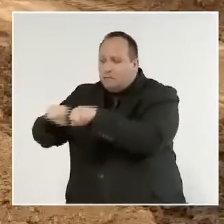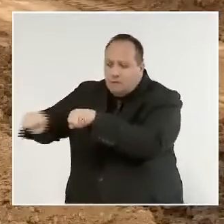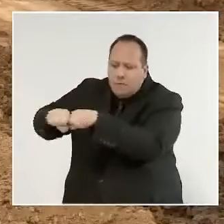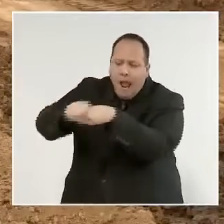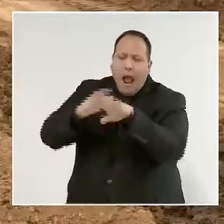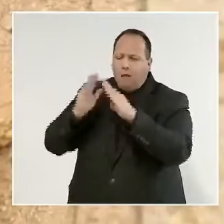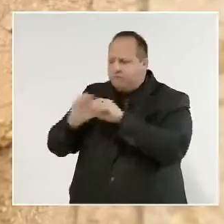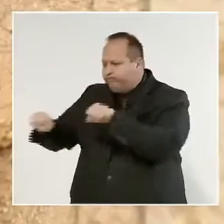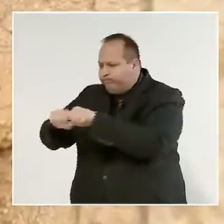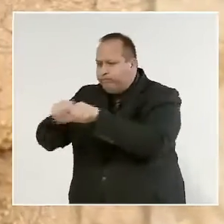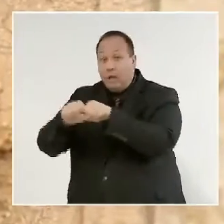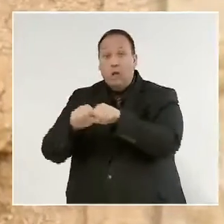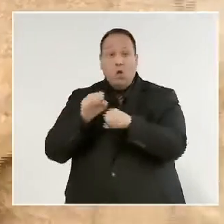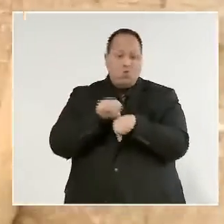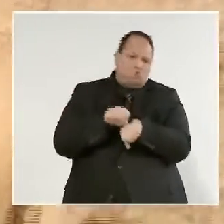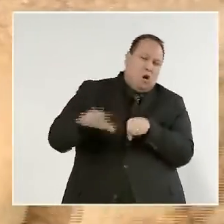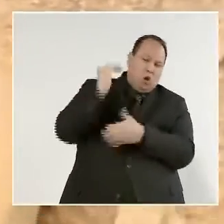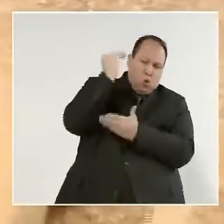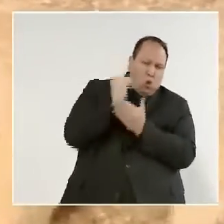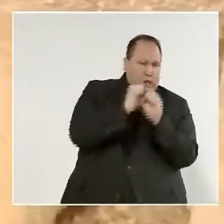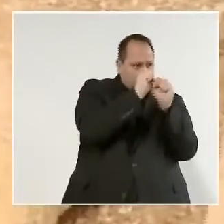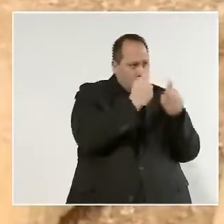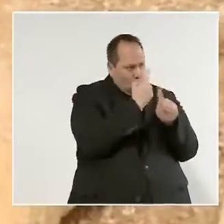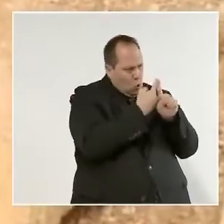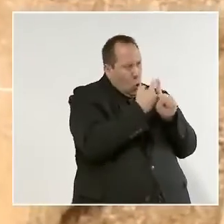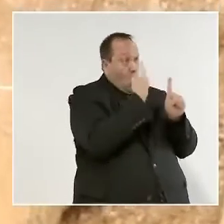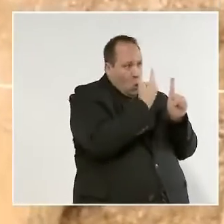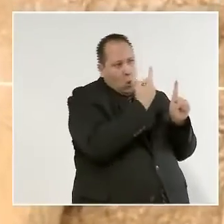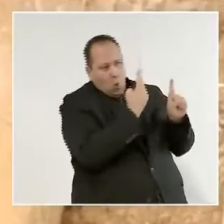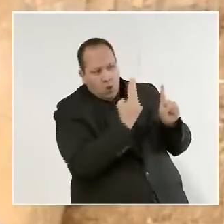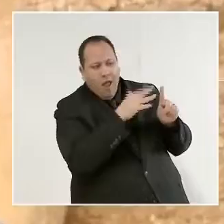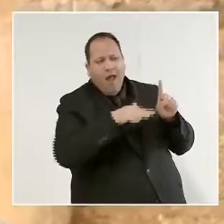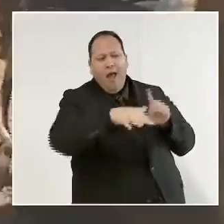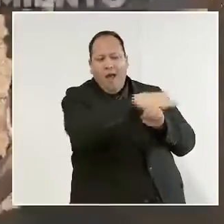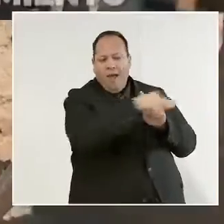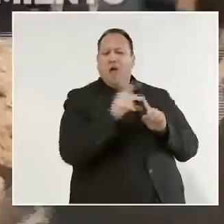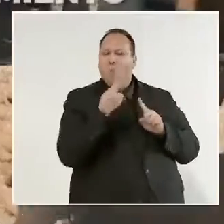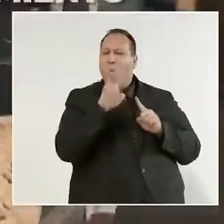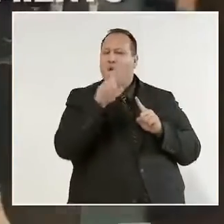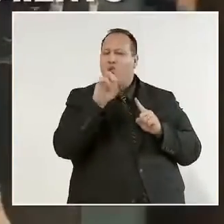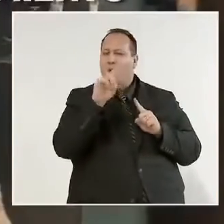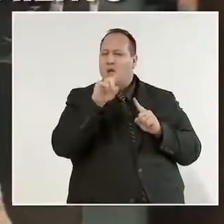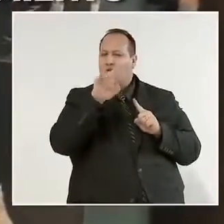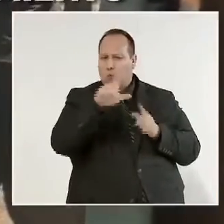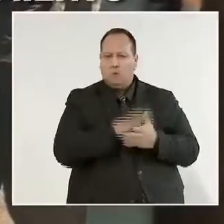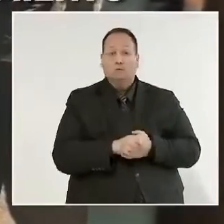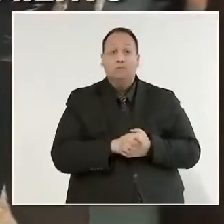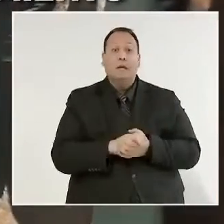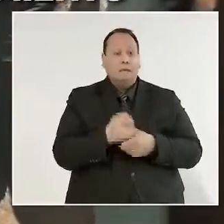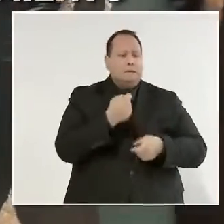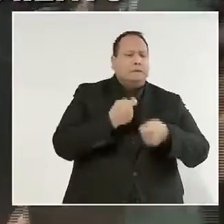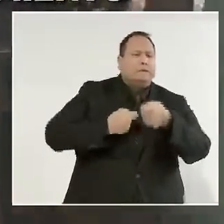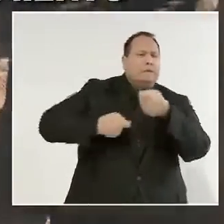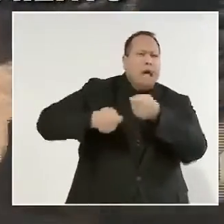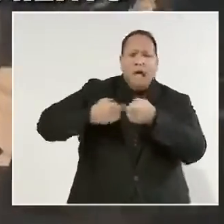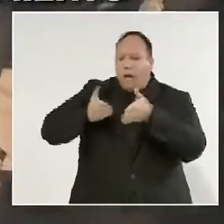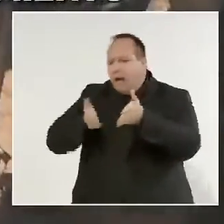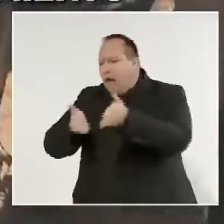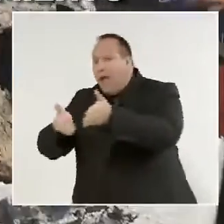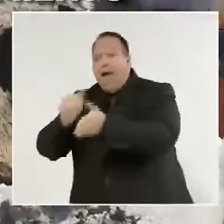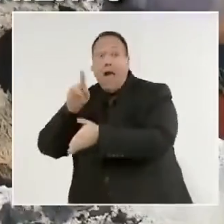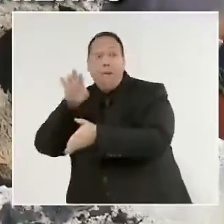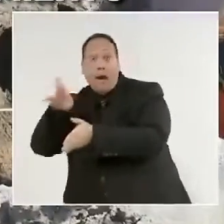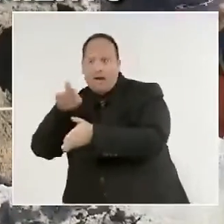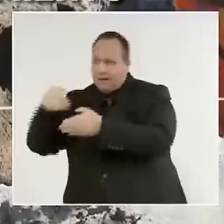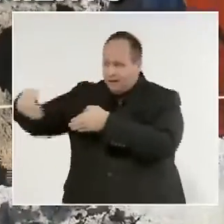Luna. Instalación de tomas domiciliarias. Sistema reductor de presión número 1 y 2 en